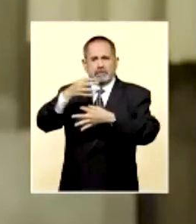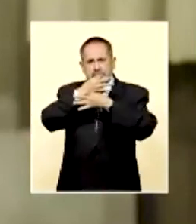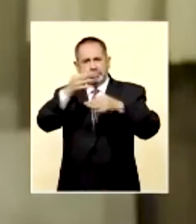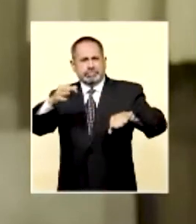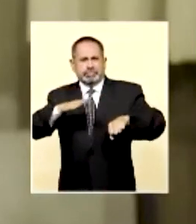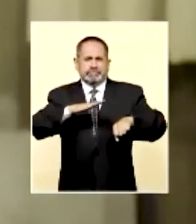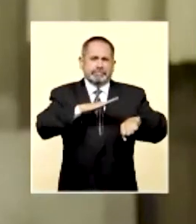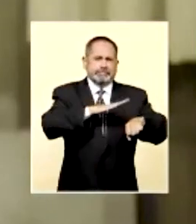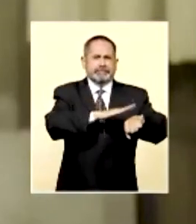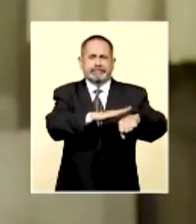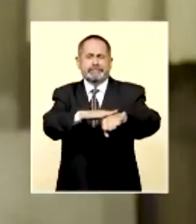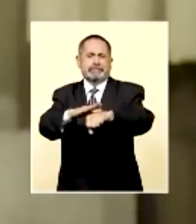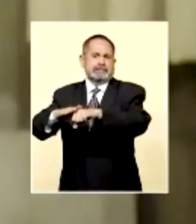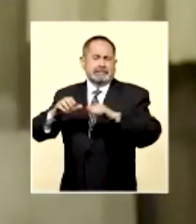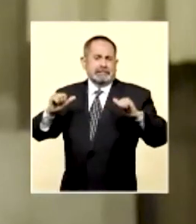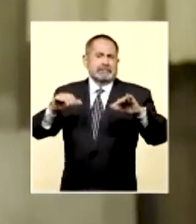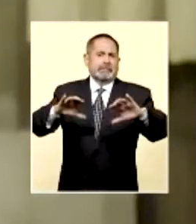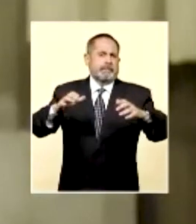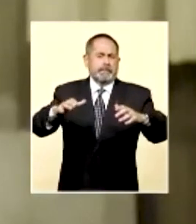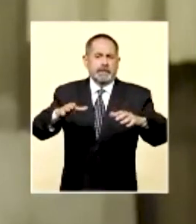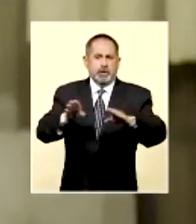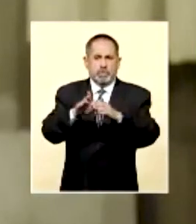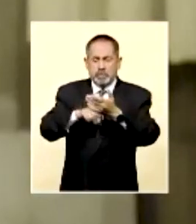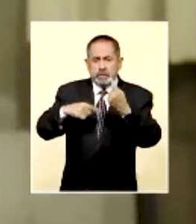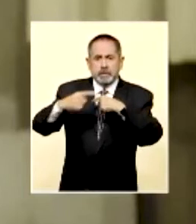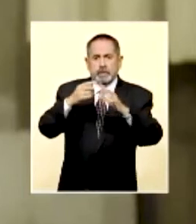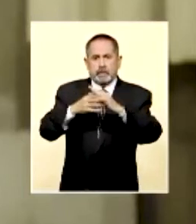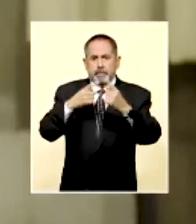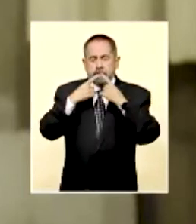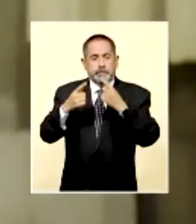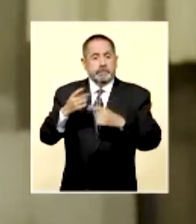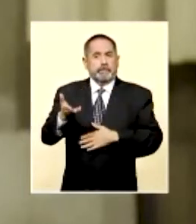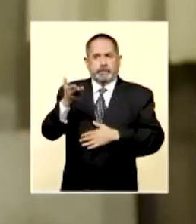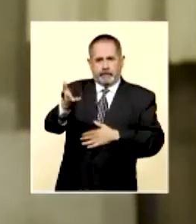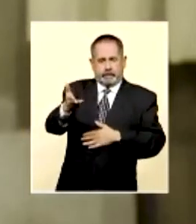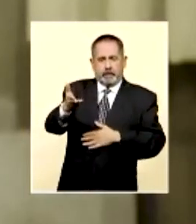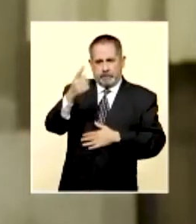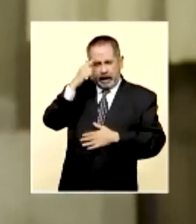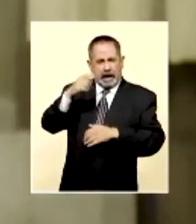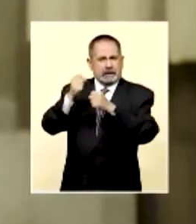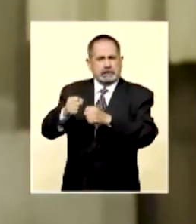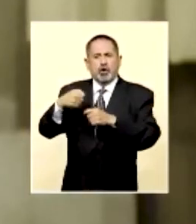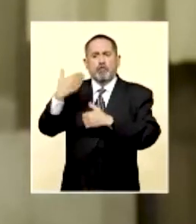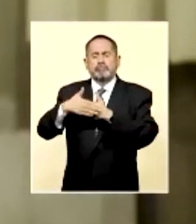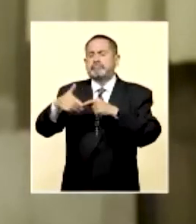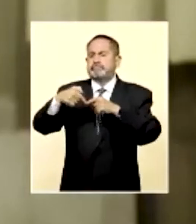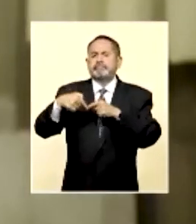desierto. Preparemos un camino, necesitamos enderezar nuestras sendas para que aseguremos